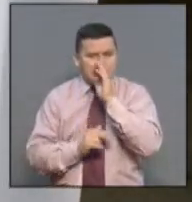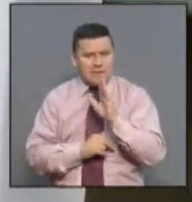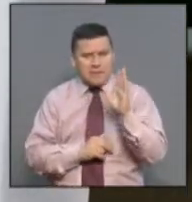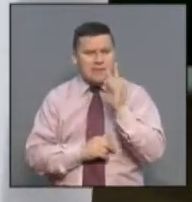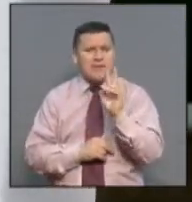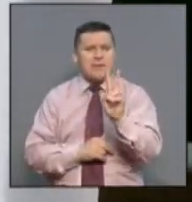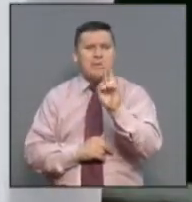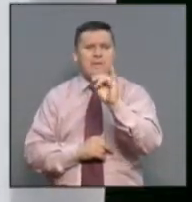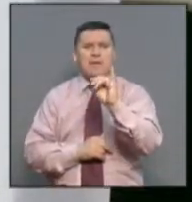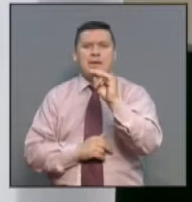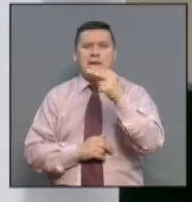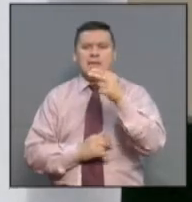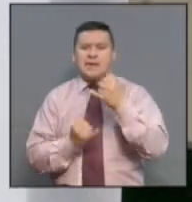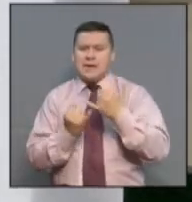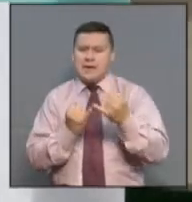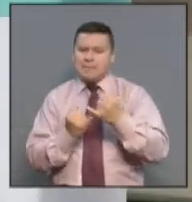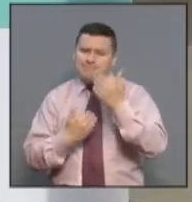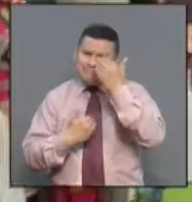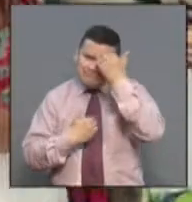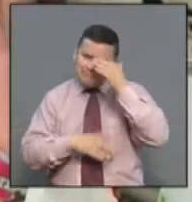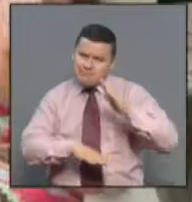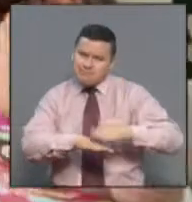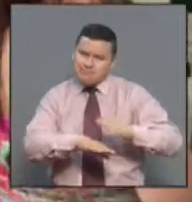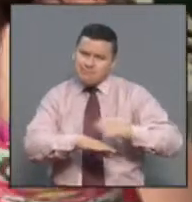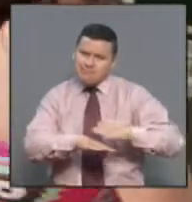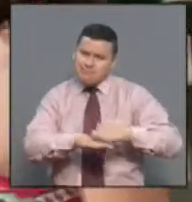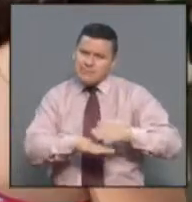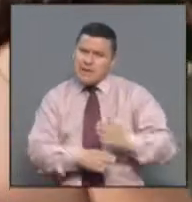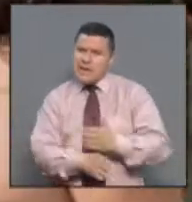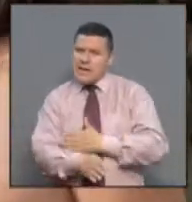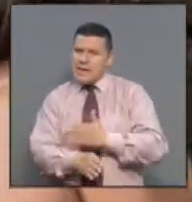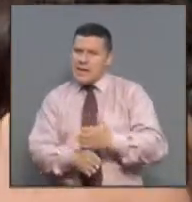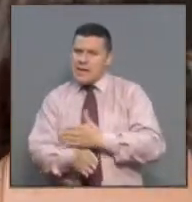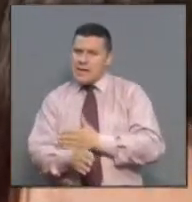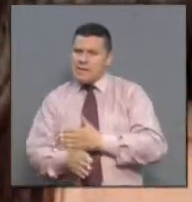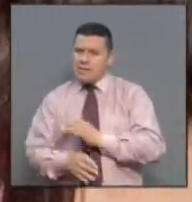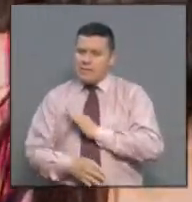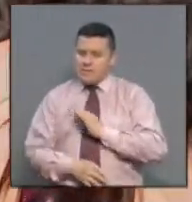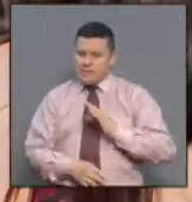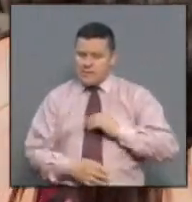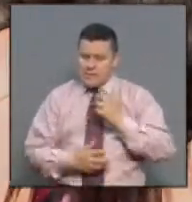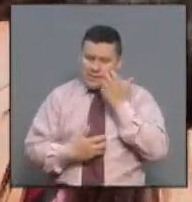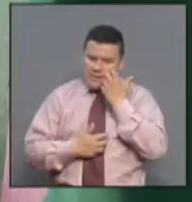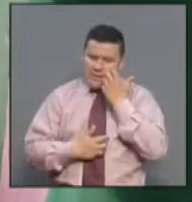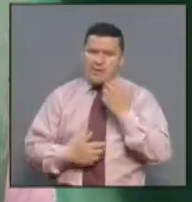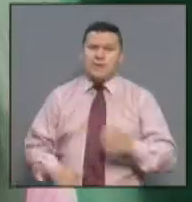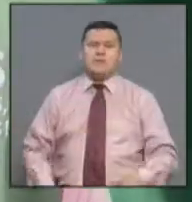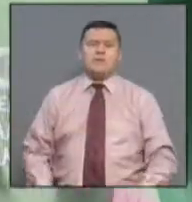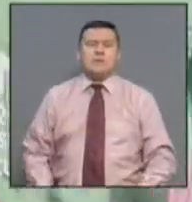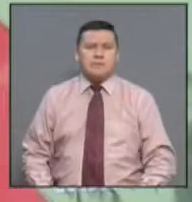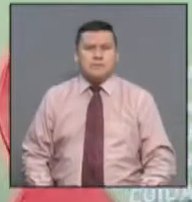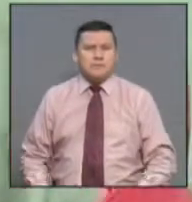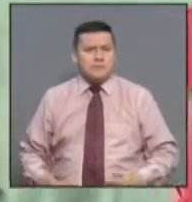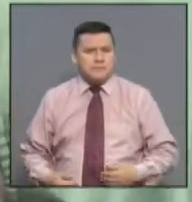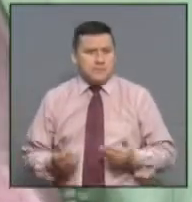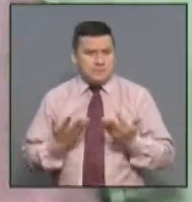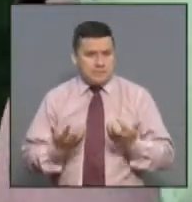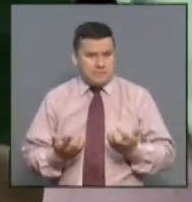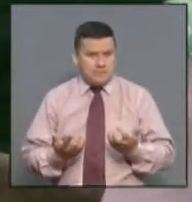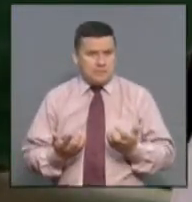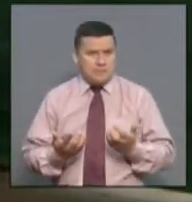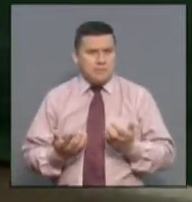al VIH, concientizar la importancia de acceder a la prevención y al tratamiento de la enfermedad. Queremos en